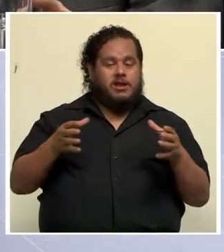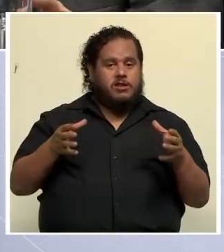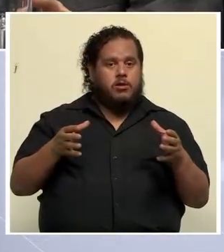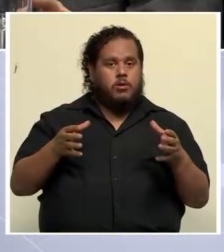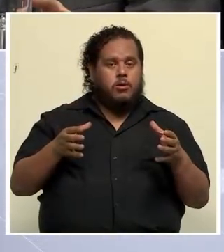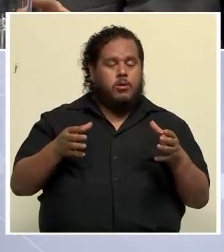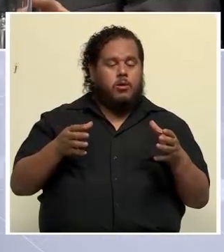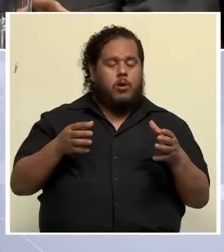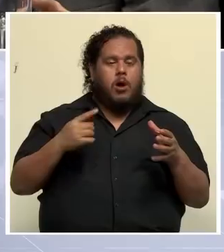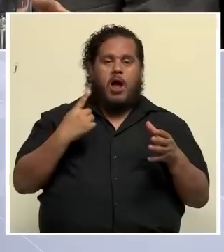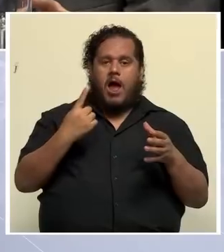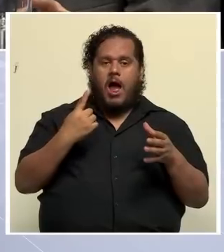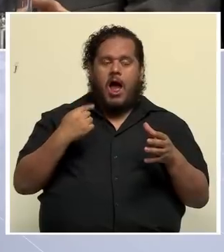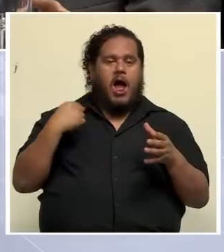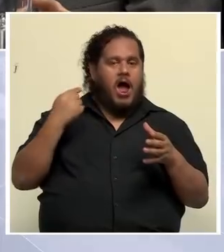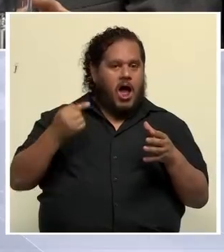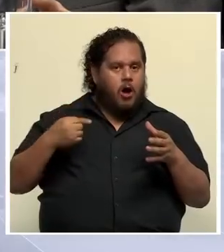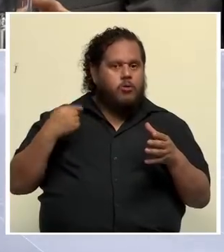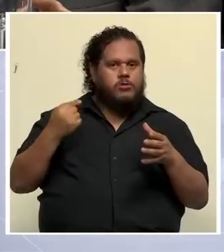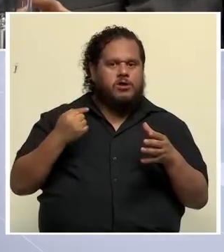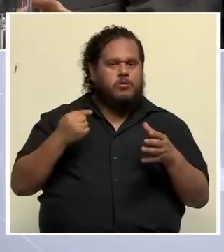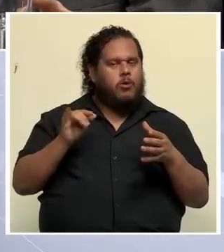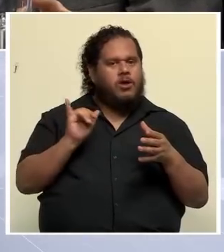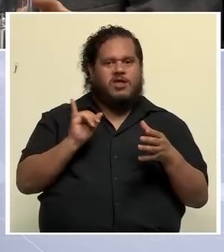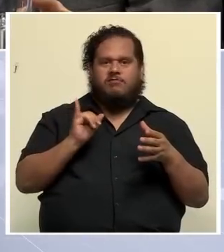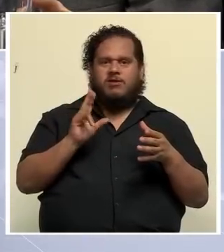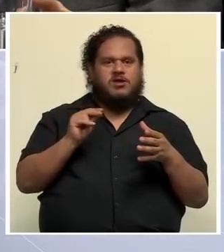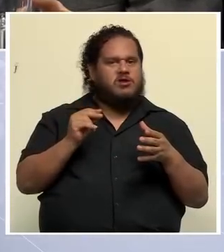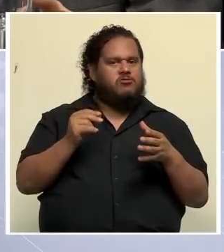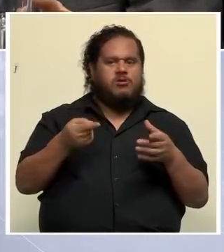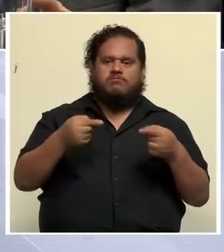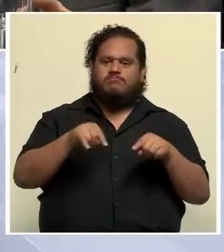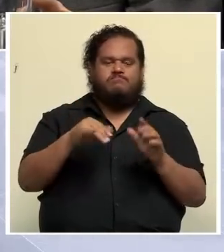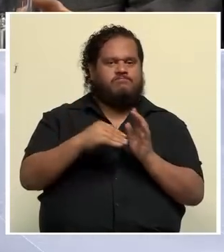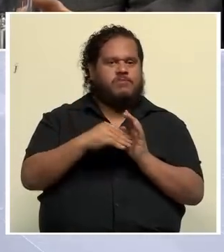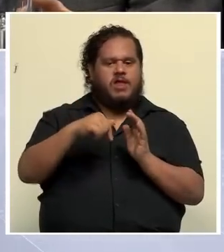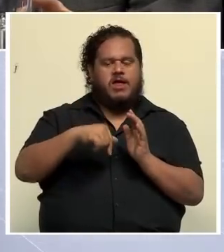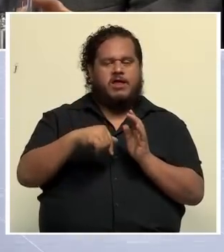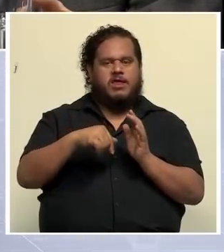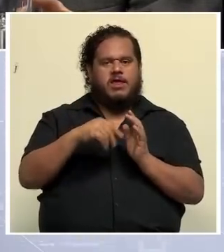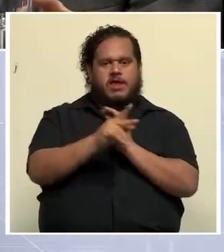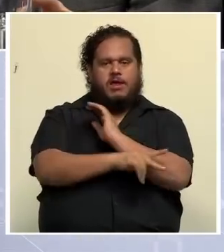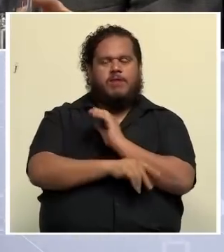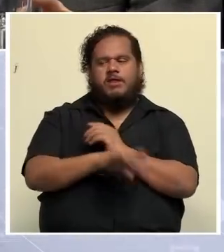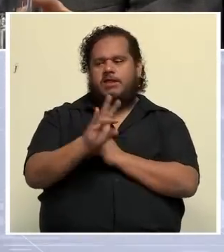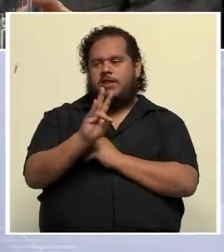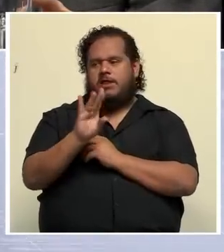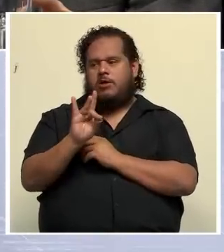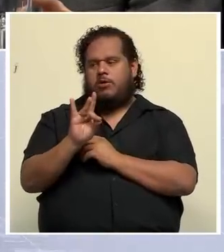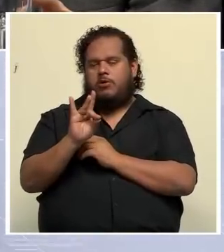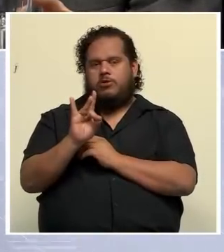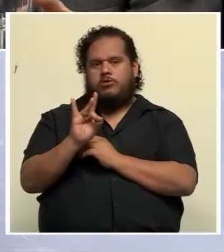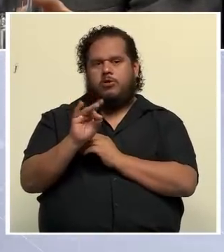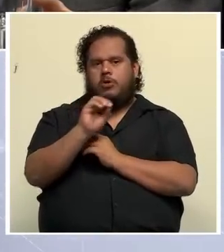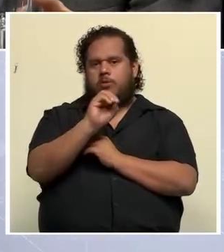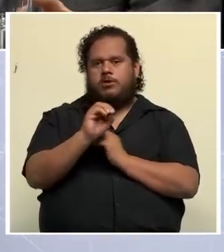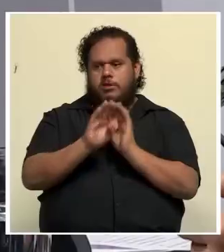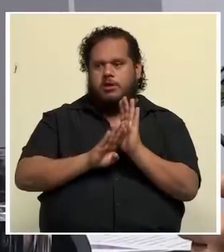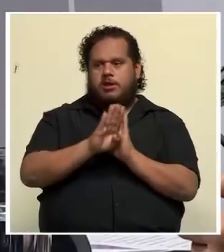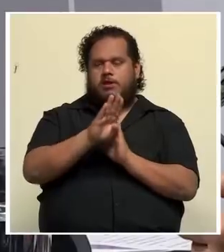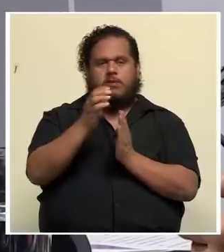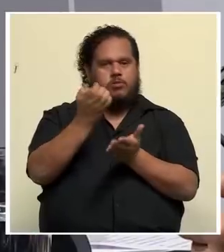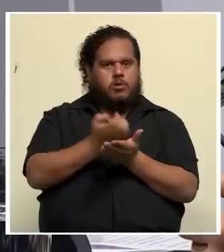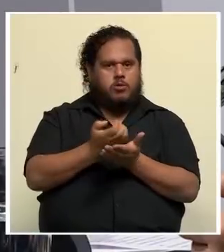a un ritmo tal como no ha vuelto a crecer este país. 7 y 8% de crecimiento